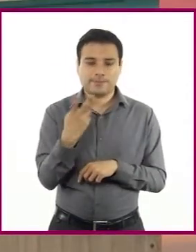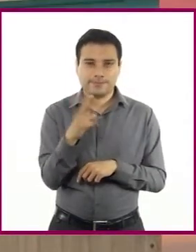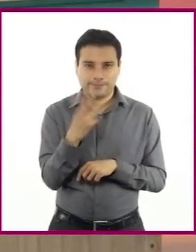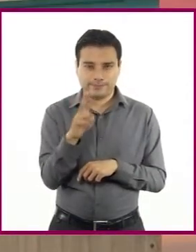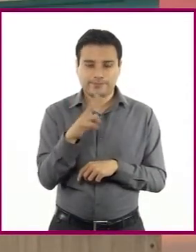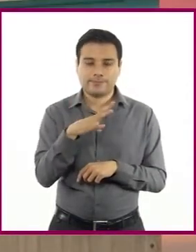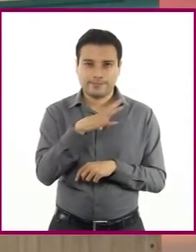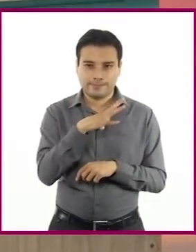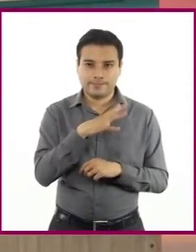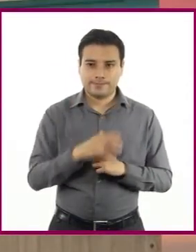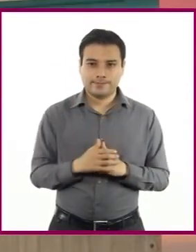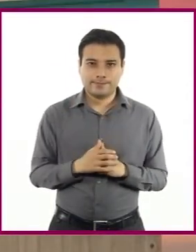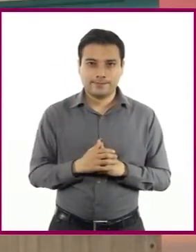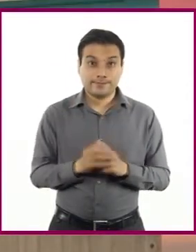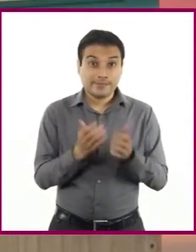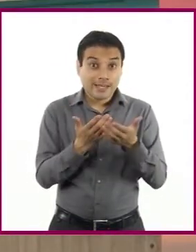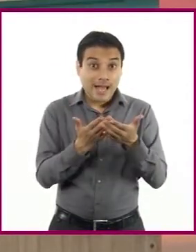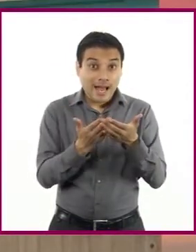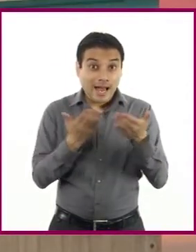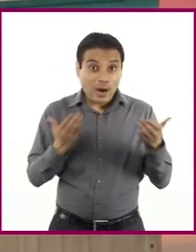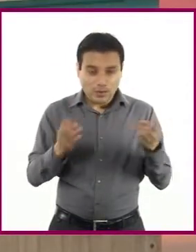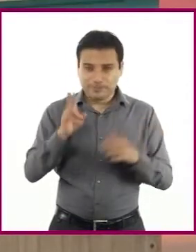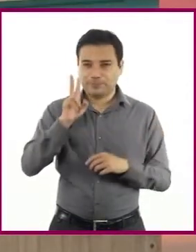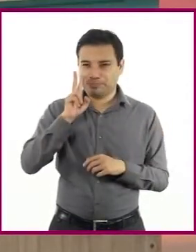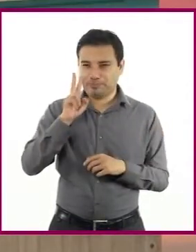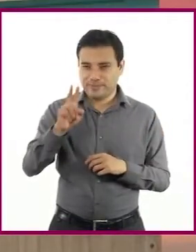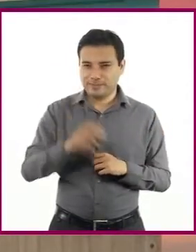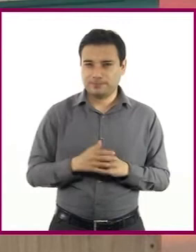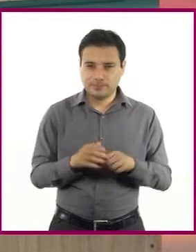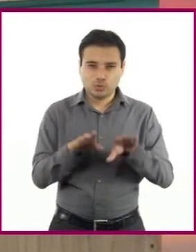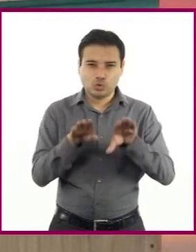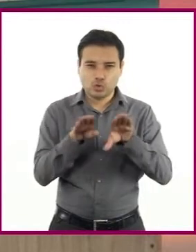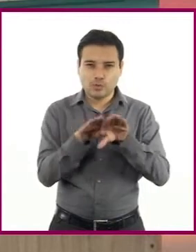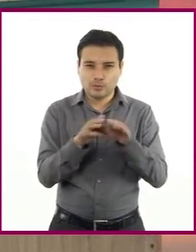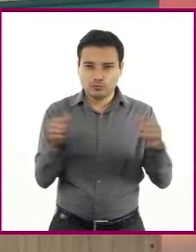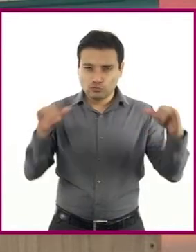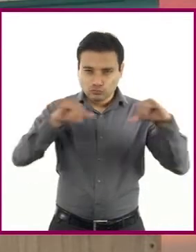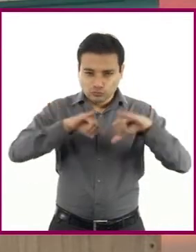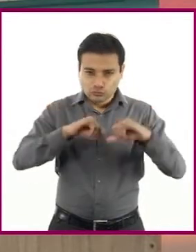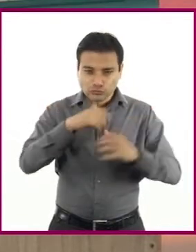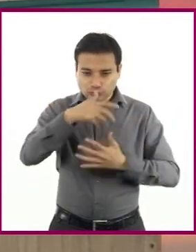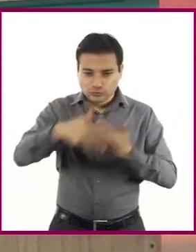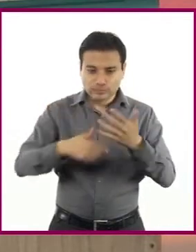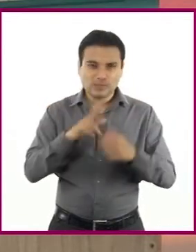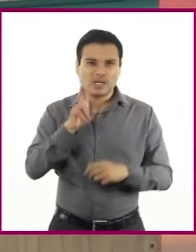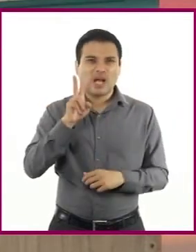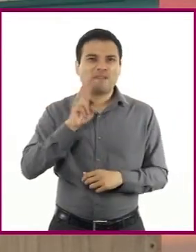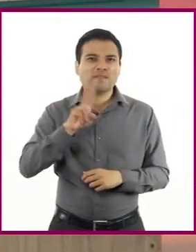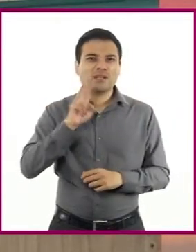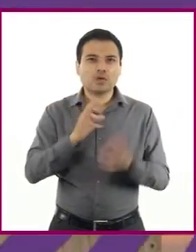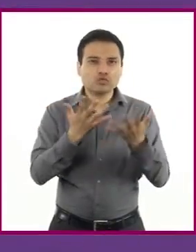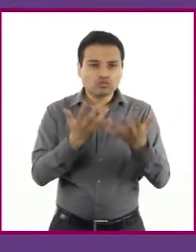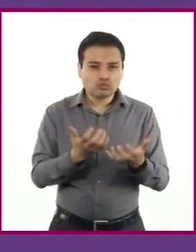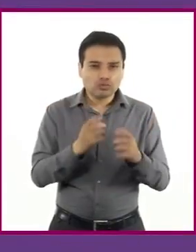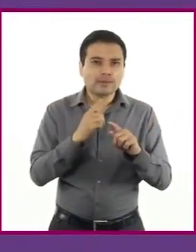compuesto. Ahora veamos las semirreacciones y determinemos quién se oxida y quién se reduce.